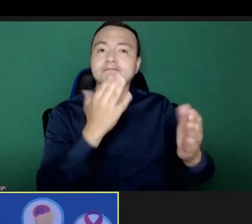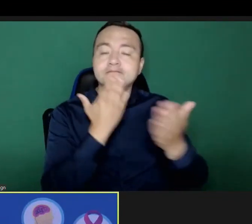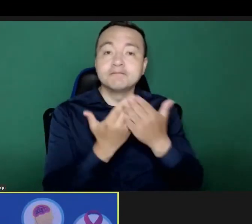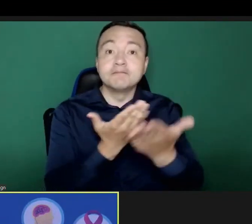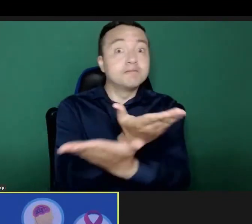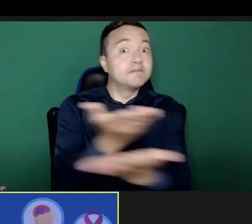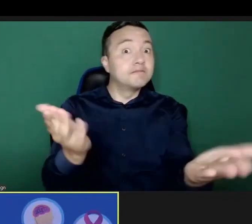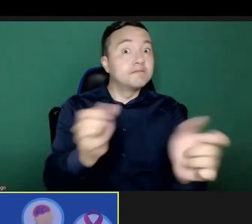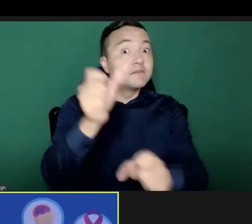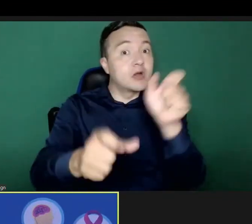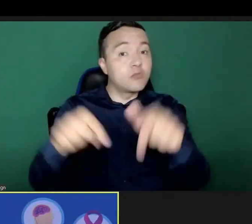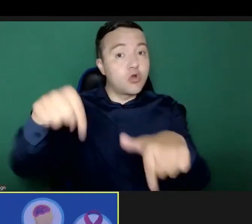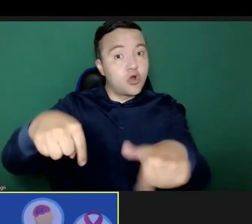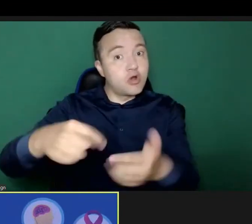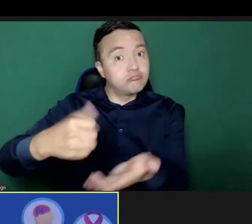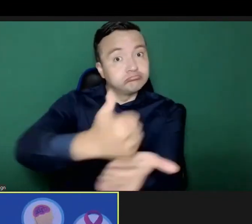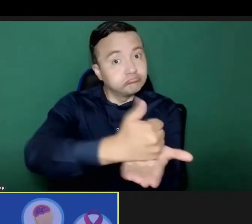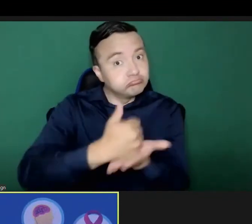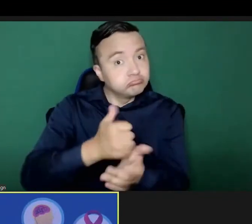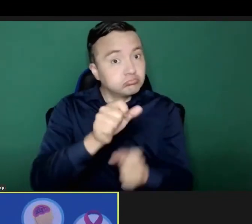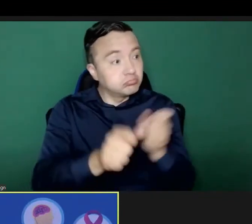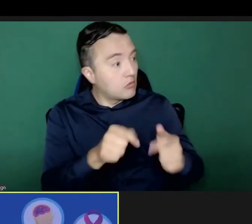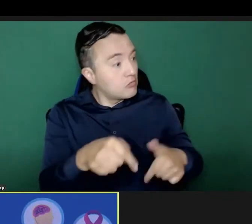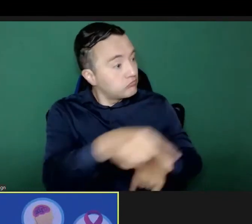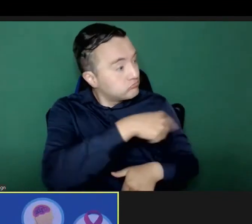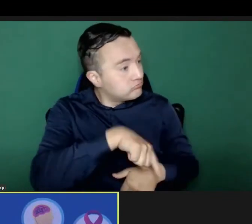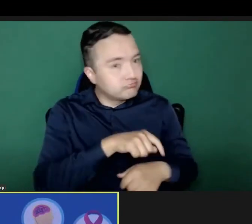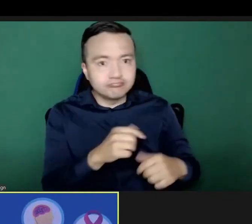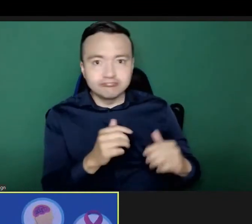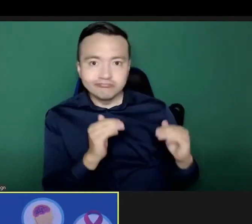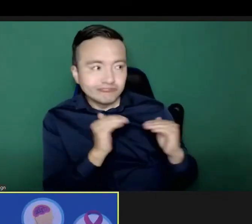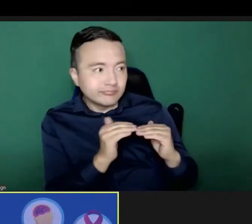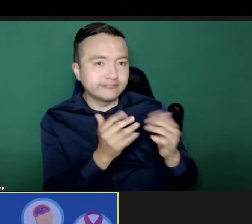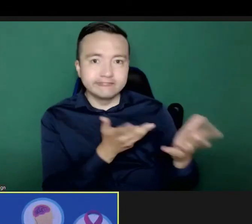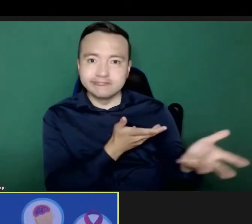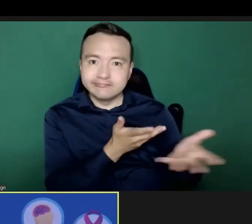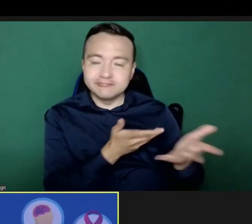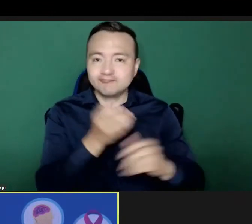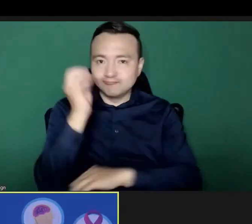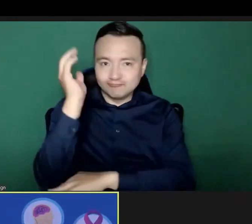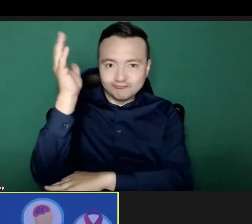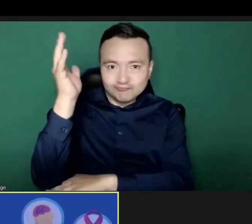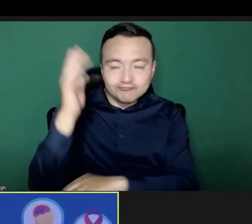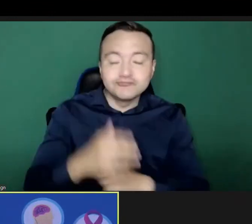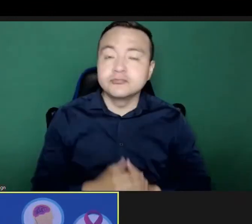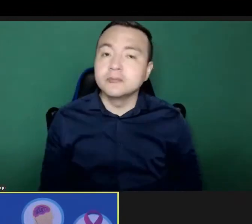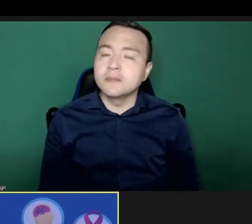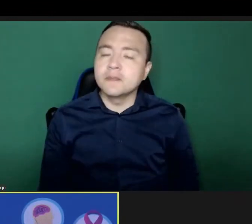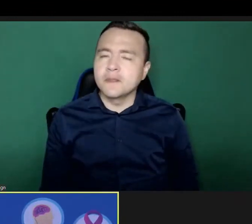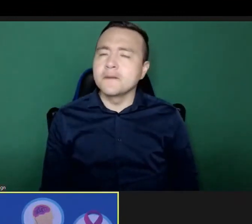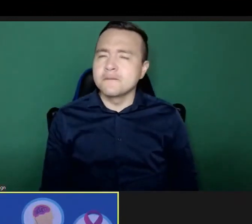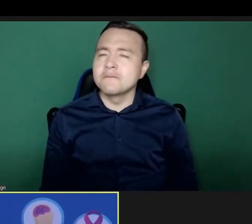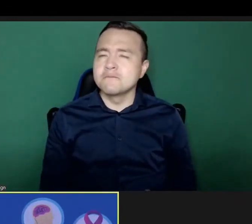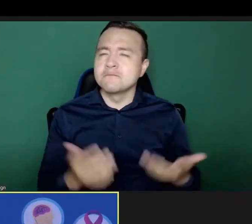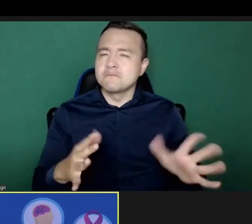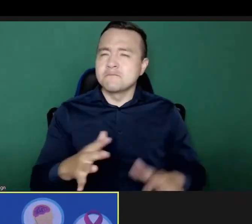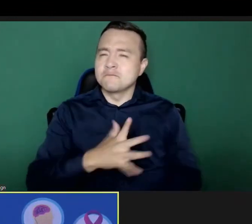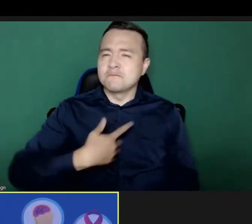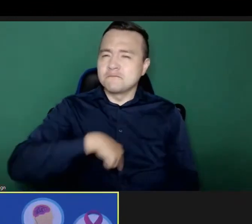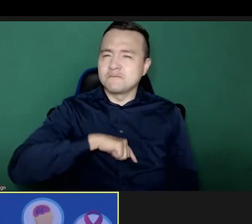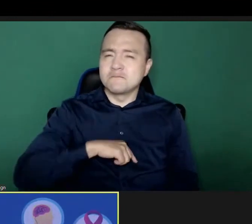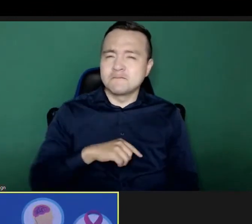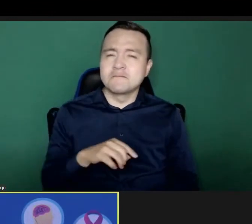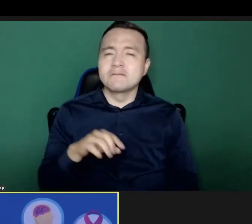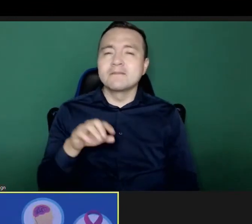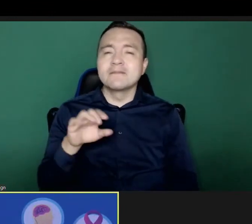un placer estar aquí y compartir con ustedes algunas de las lecciones que hemos aprendido con las ENTs en la era de la COVID e ideas